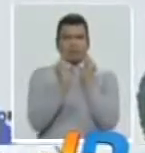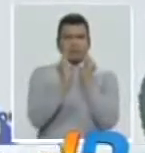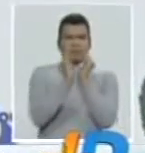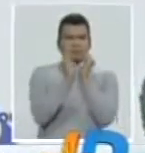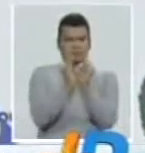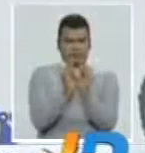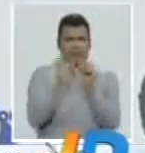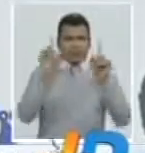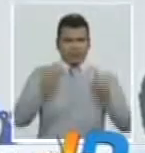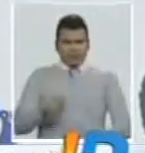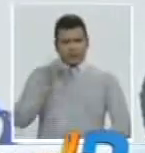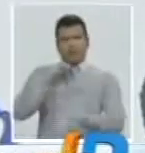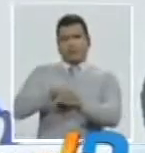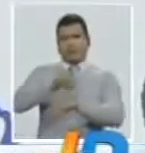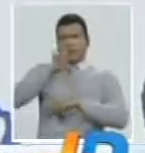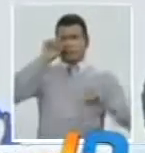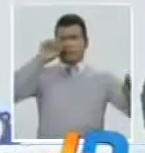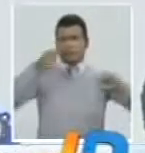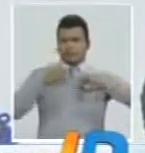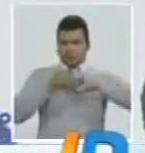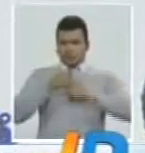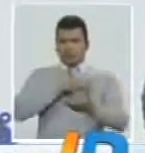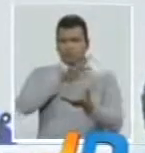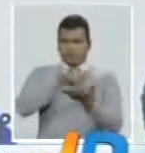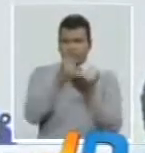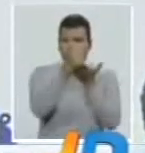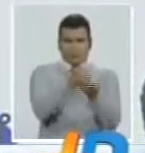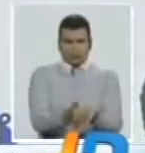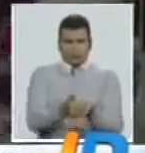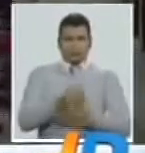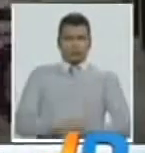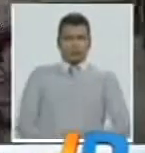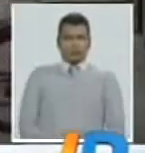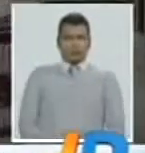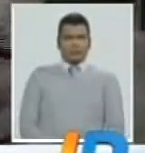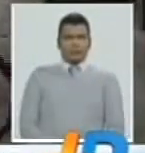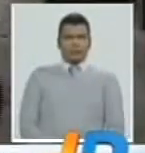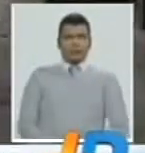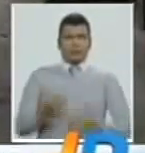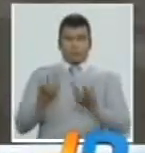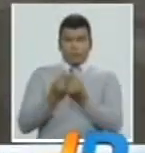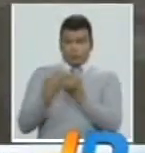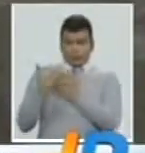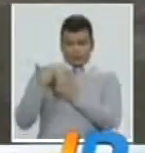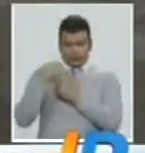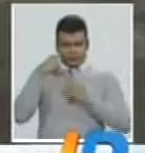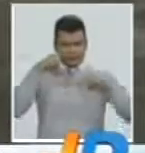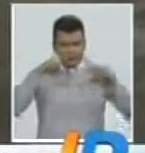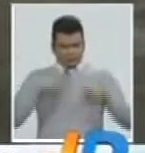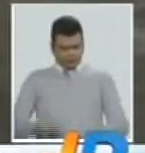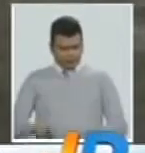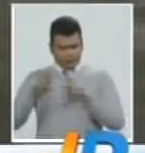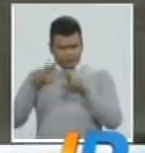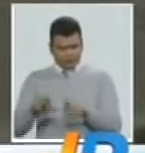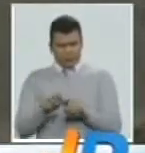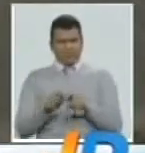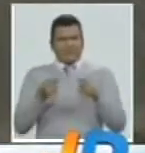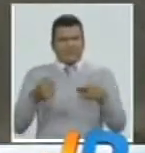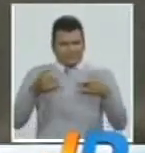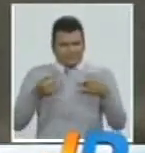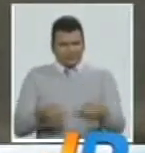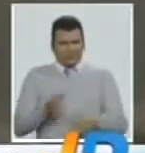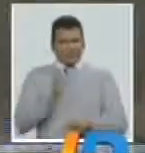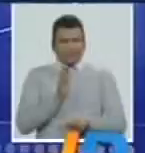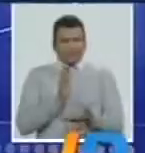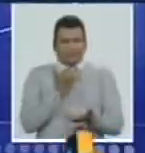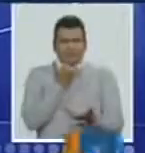de Bienestar Familiar hemos pedido que se acerque para conocer la situación del menor. Por su parte, las autoridades adelantan las investigaciones para establecer los móviles